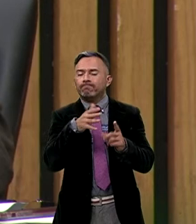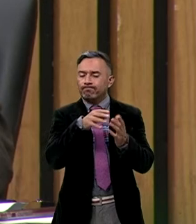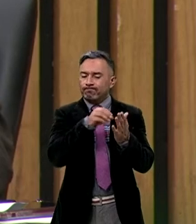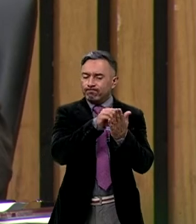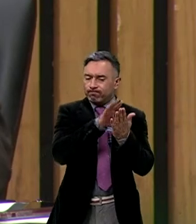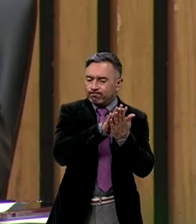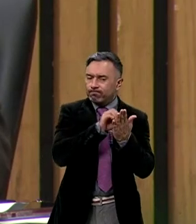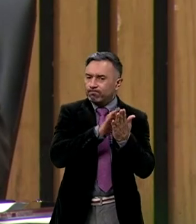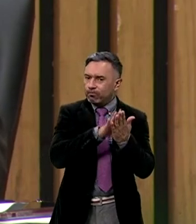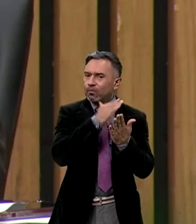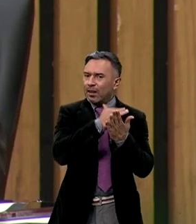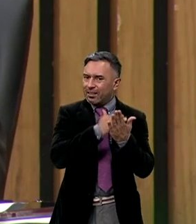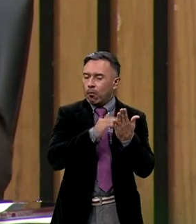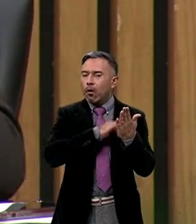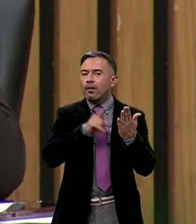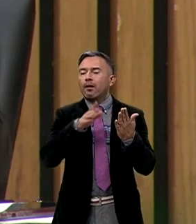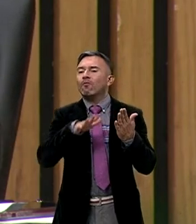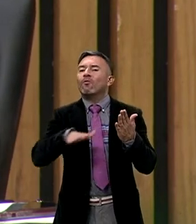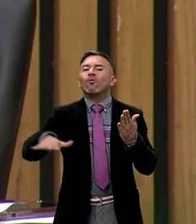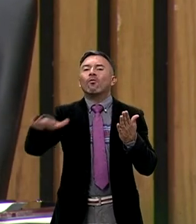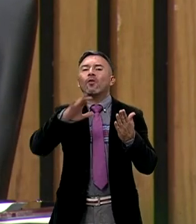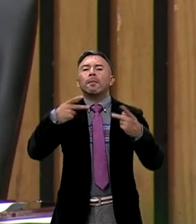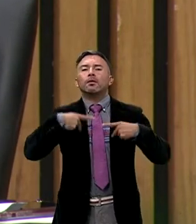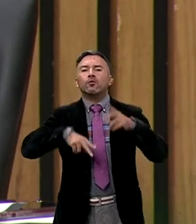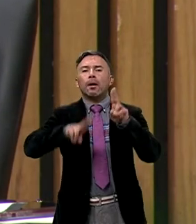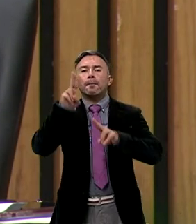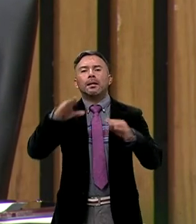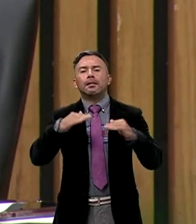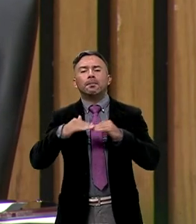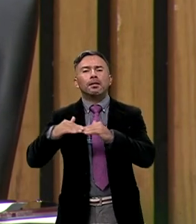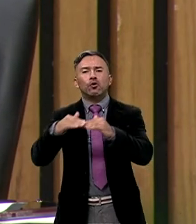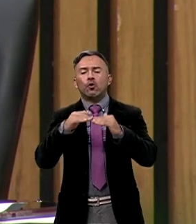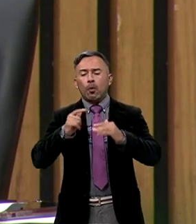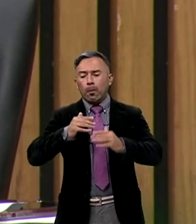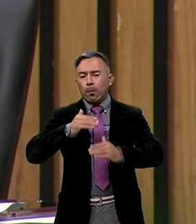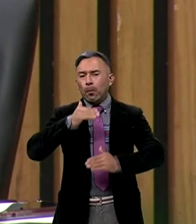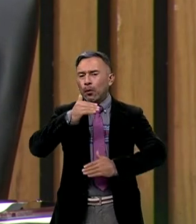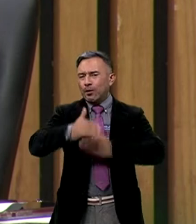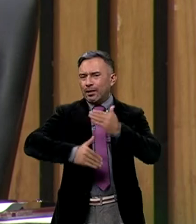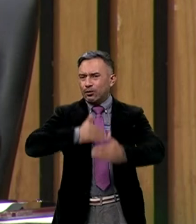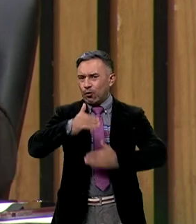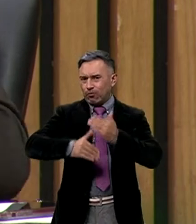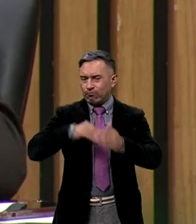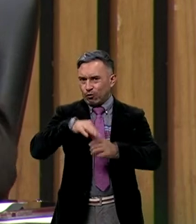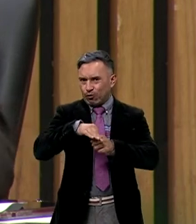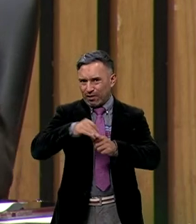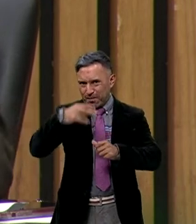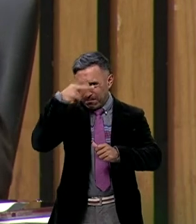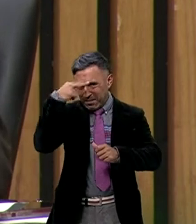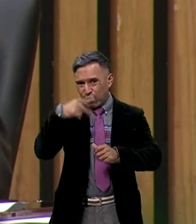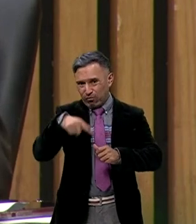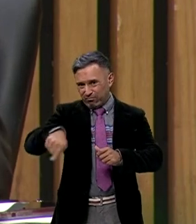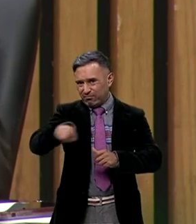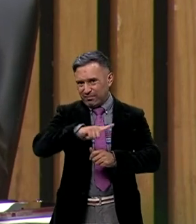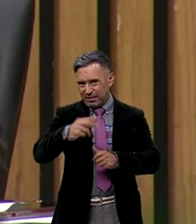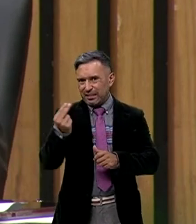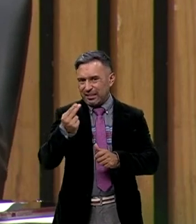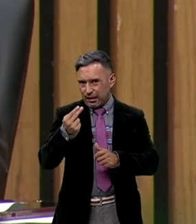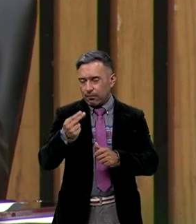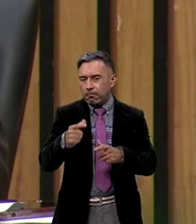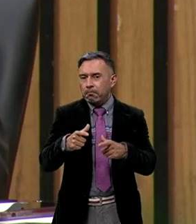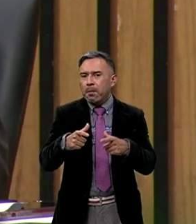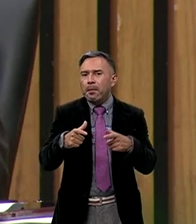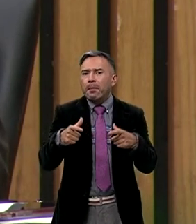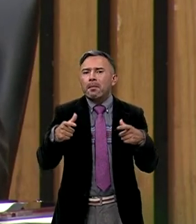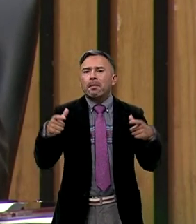para la participación ciudadana en el gran proceso democrático que este país requiere para poder